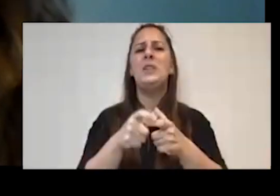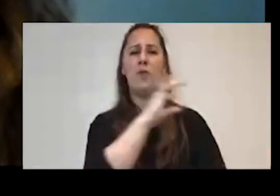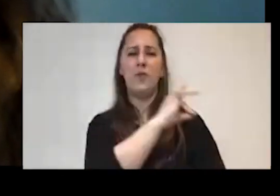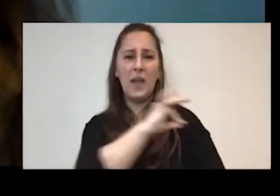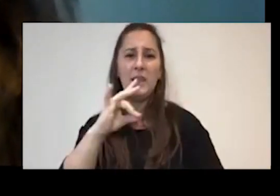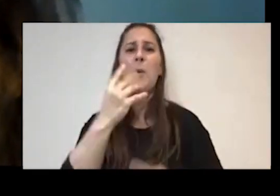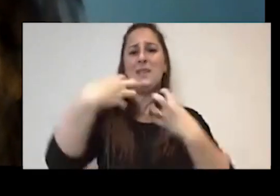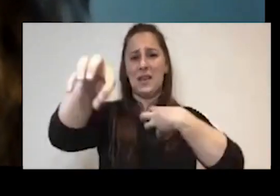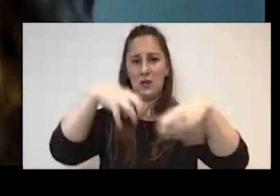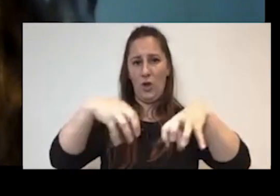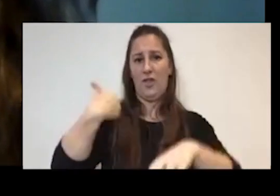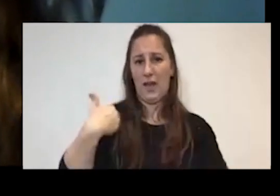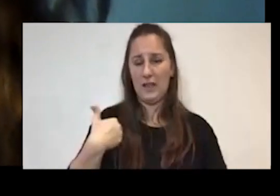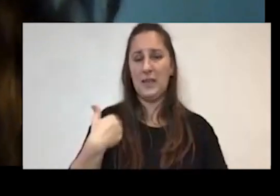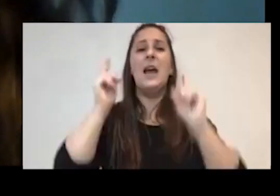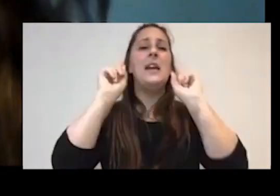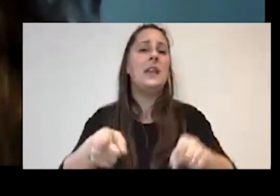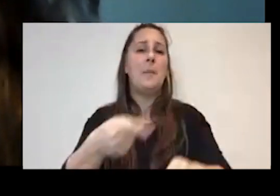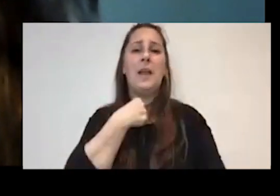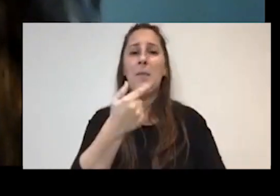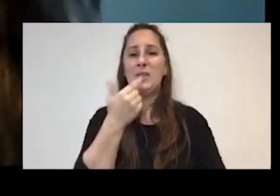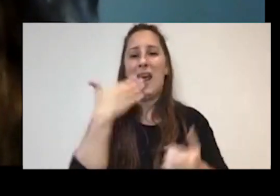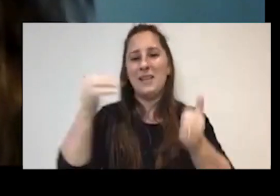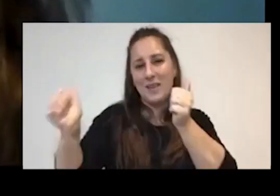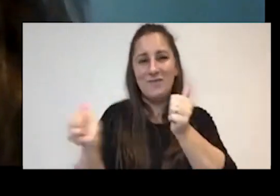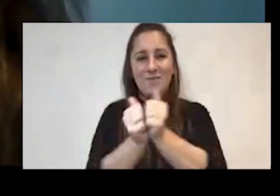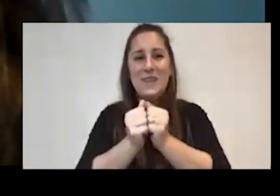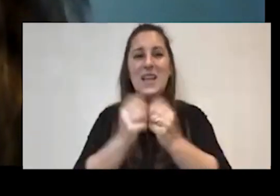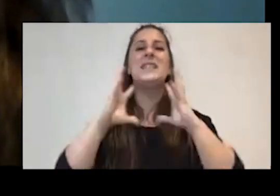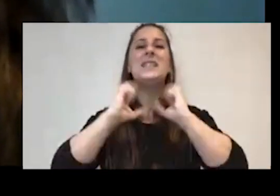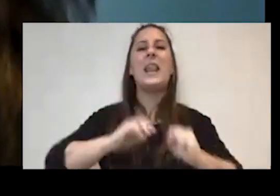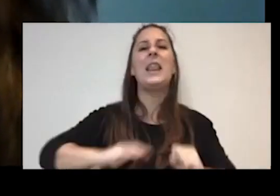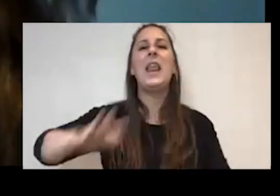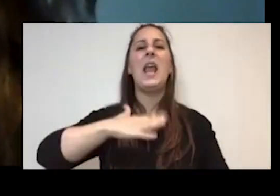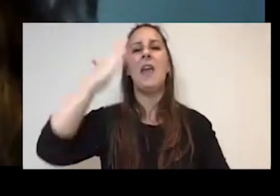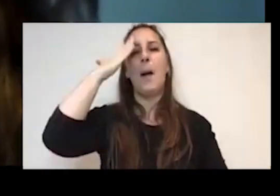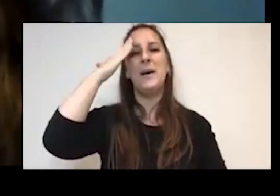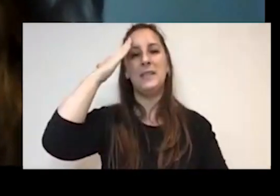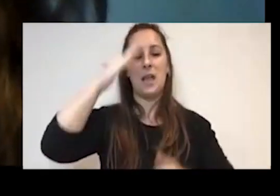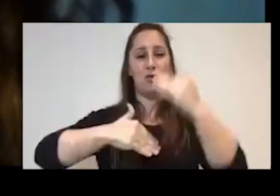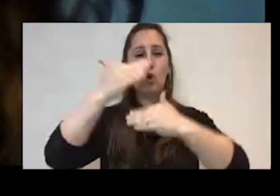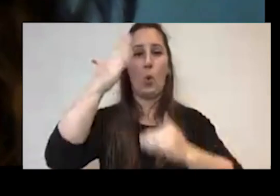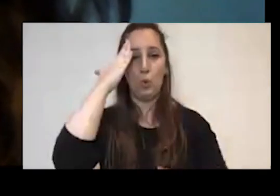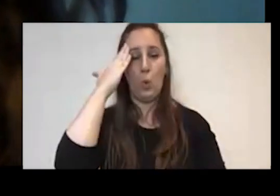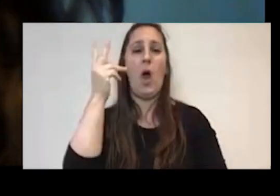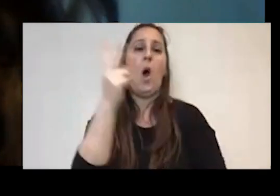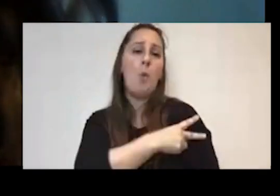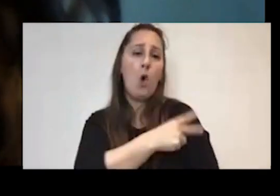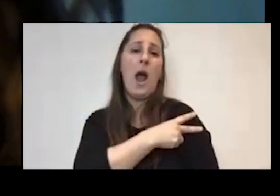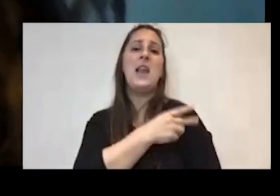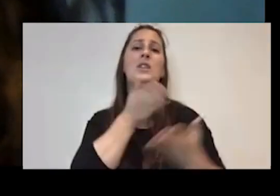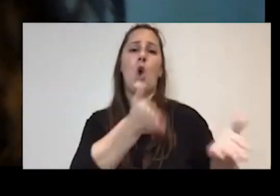y a las seccionales del país, y por supuesto también a todos los que me acompañan e integramos la Secretaría de Capacitación y Cultura, vocales y